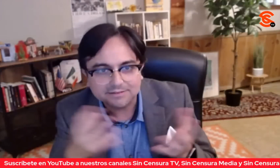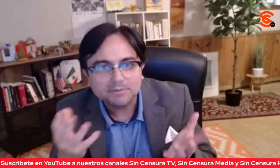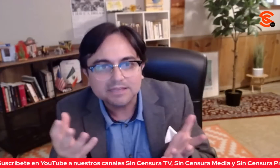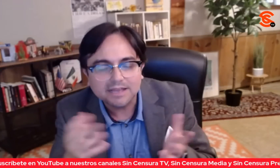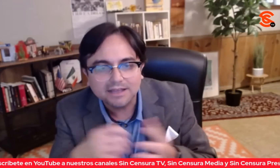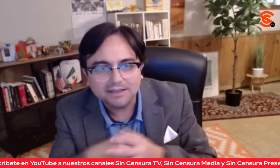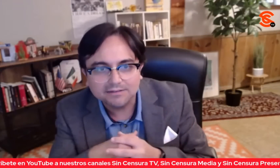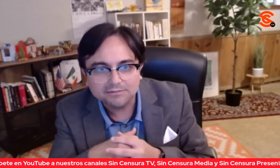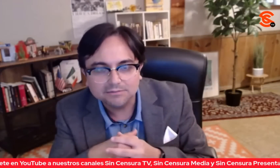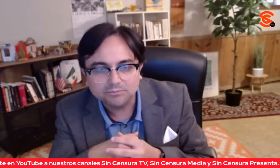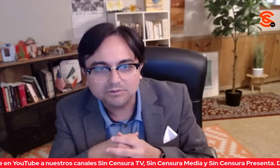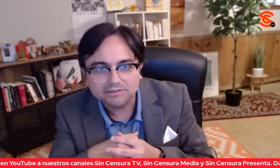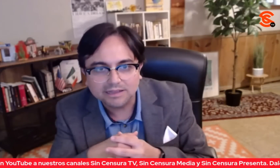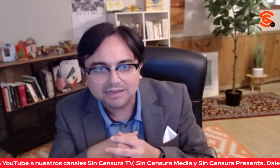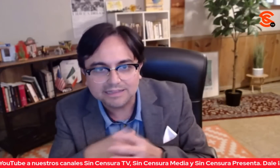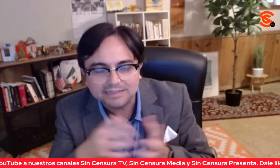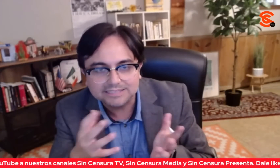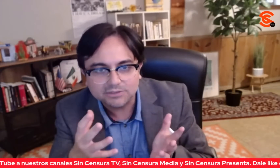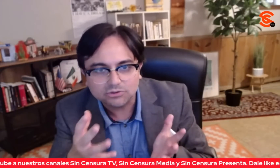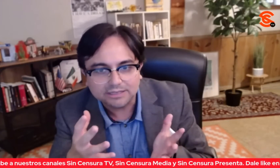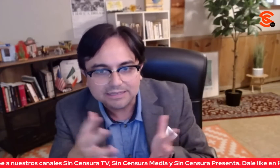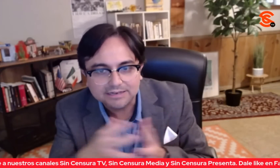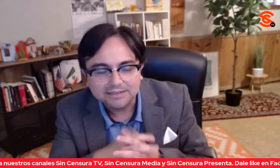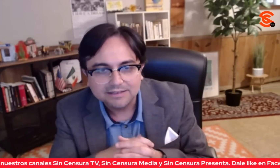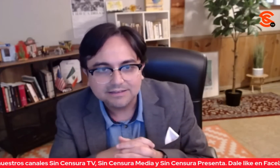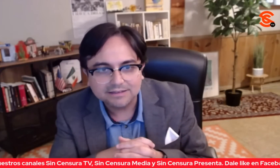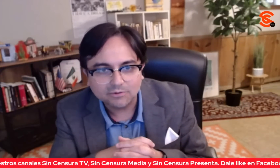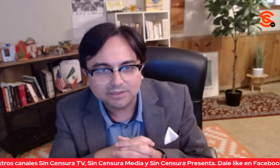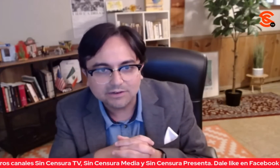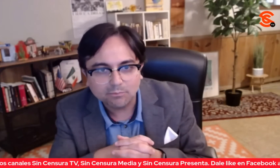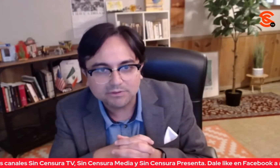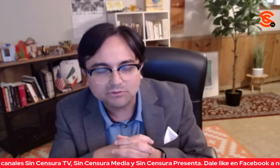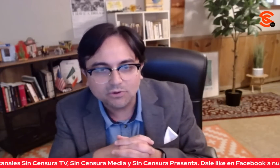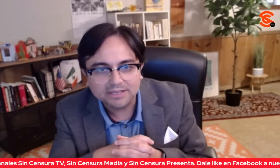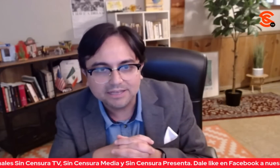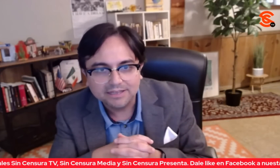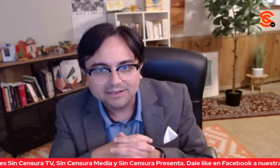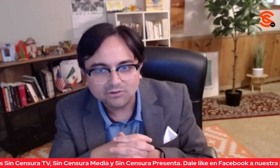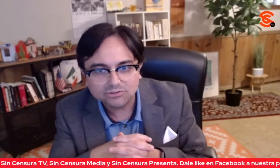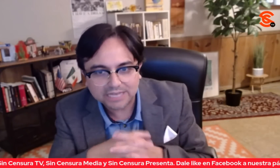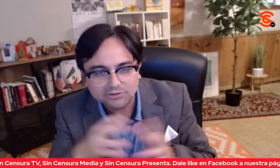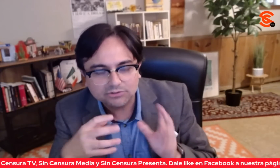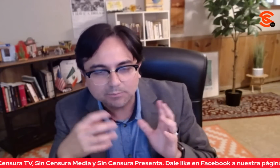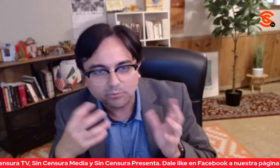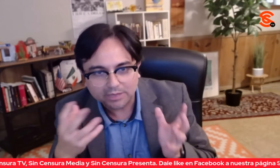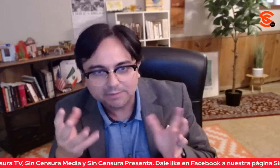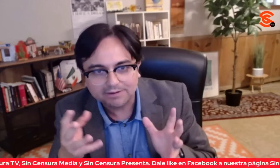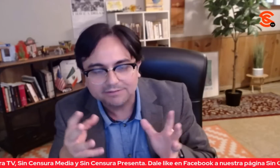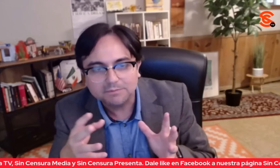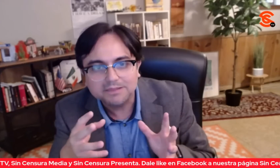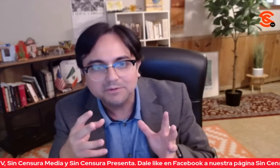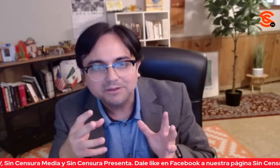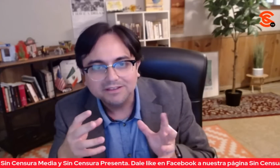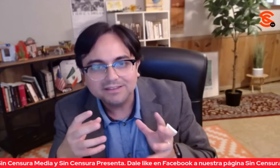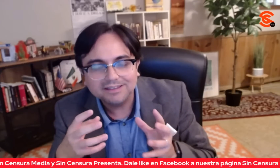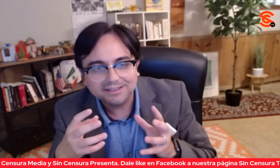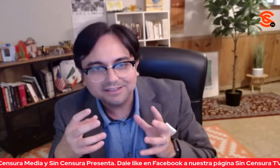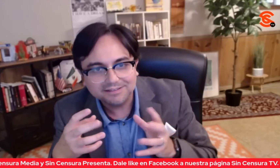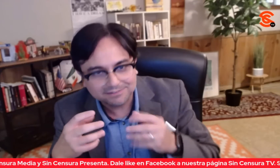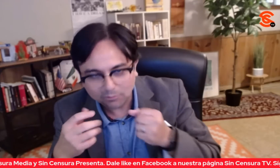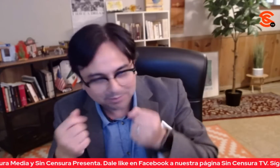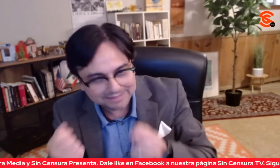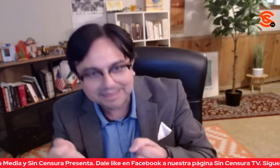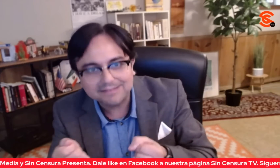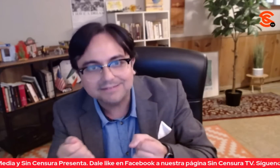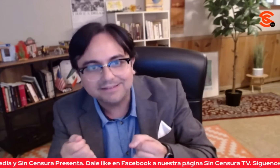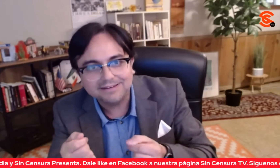se exhibía pues la calidad chayoteril de Joaquín López Dóriga, los chayos que podría haber recibido, y que